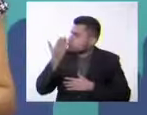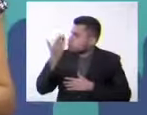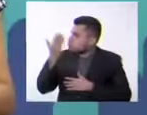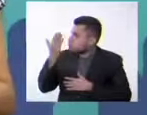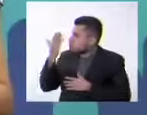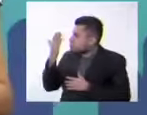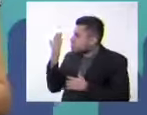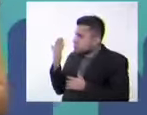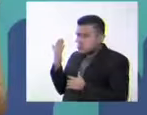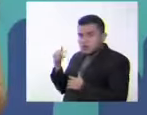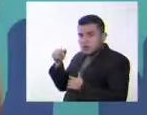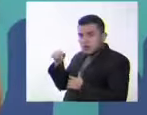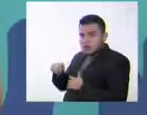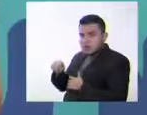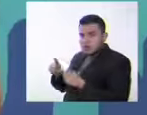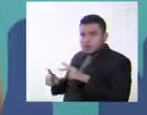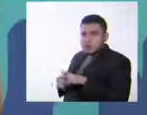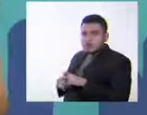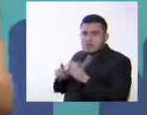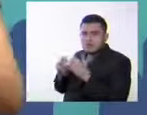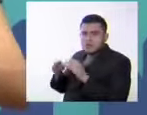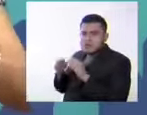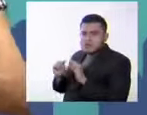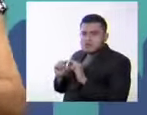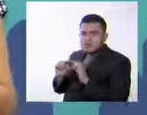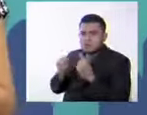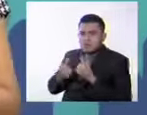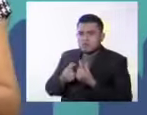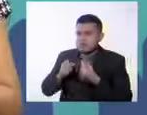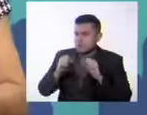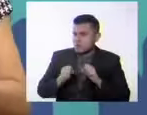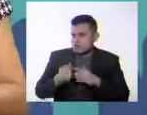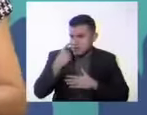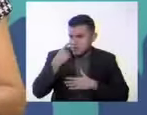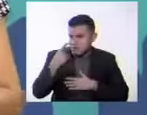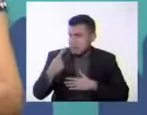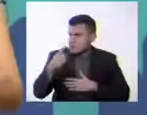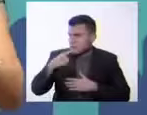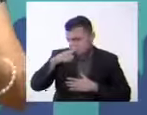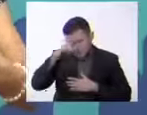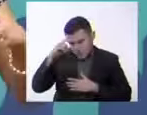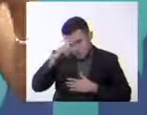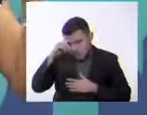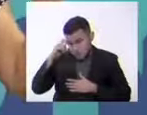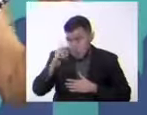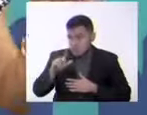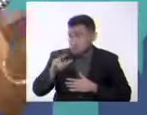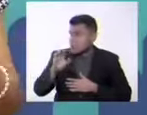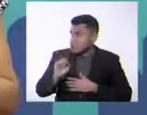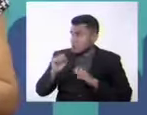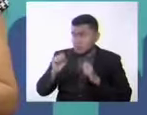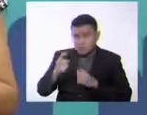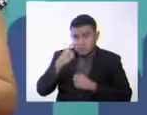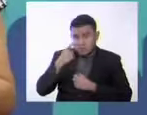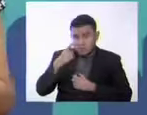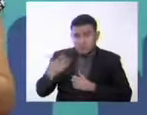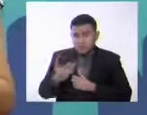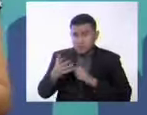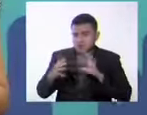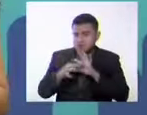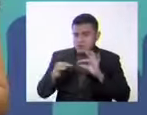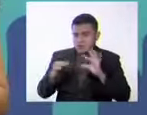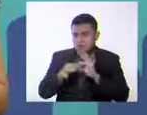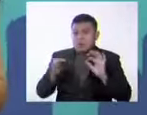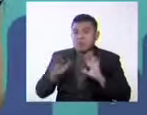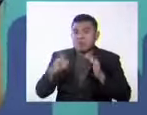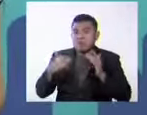ahora hay diferentes grupos que conservan y se han dado a la tarea, Luis, de conservar todos estos idiomas porque es parte